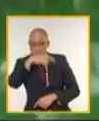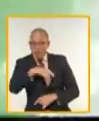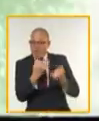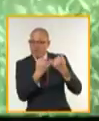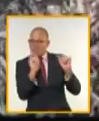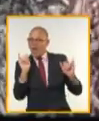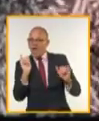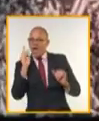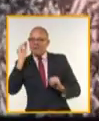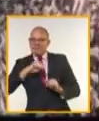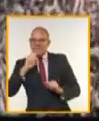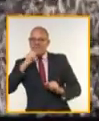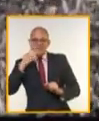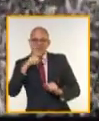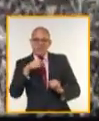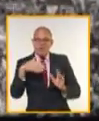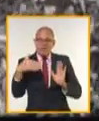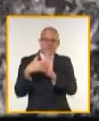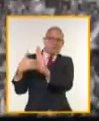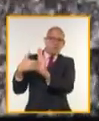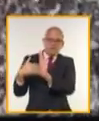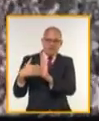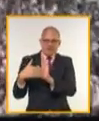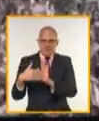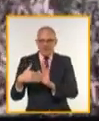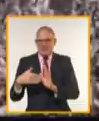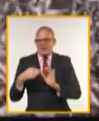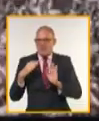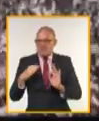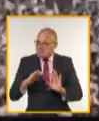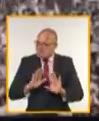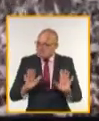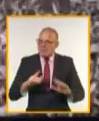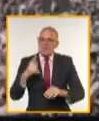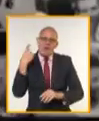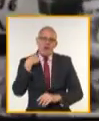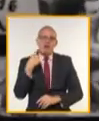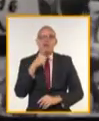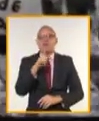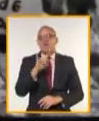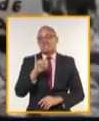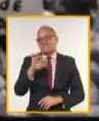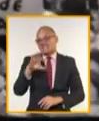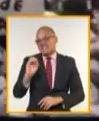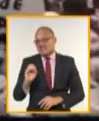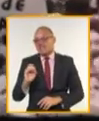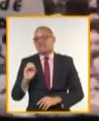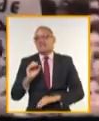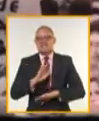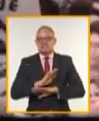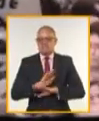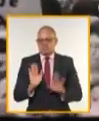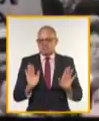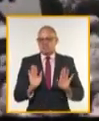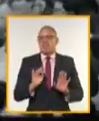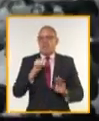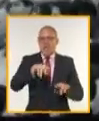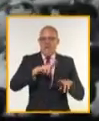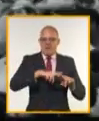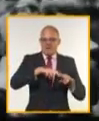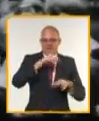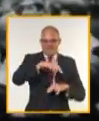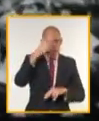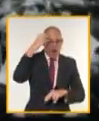resistencia frente al imperialismo. El 28 de septiembre de 1960, La Habana y Beijing emitieron un comunicado conjunto